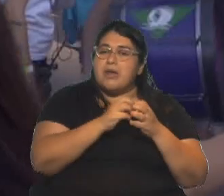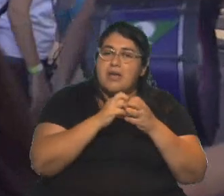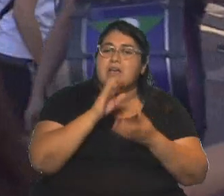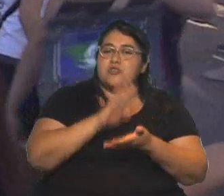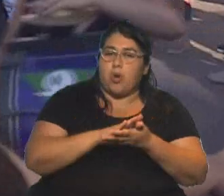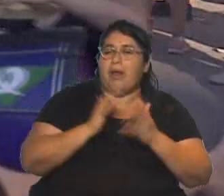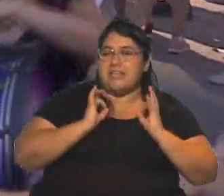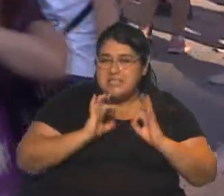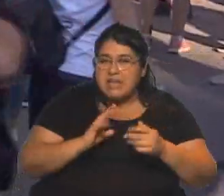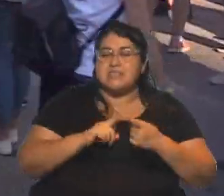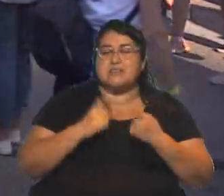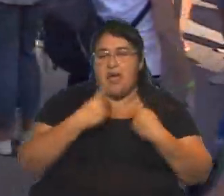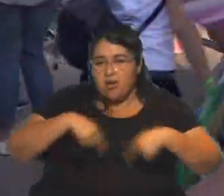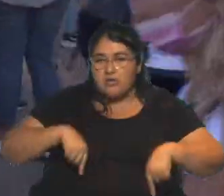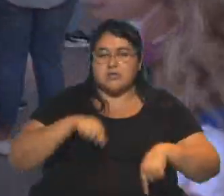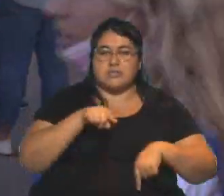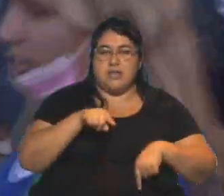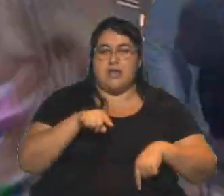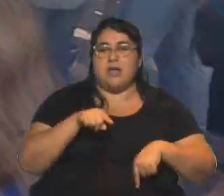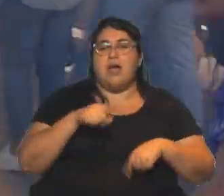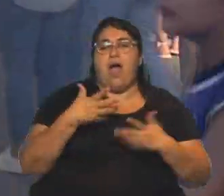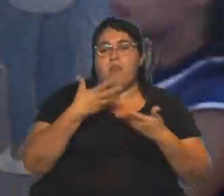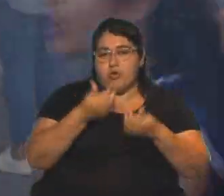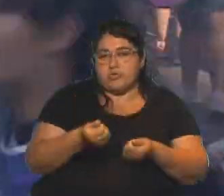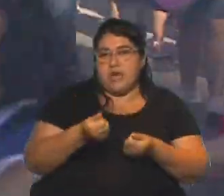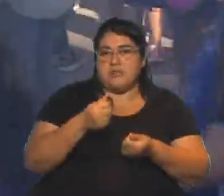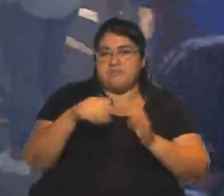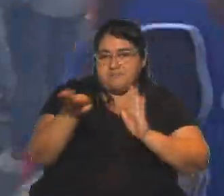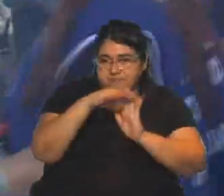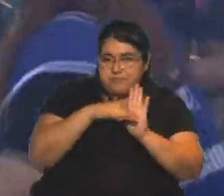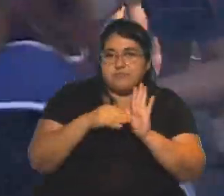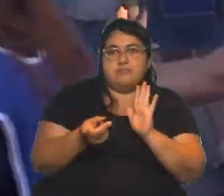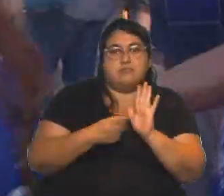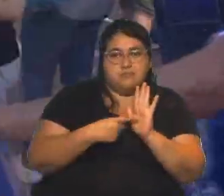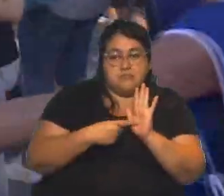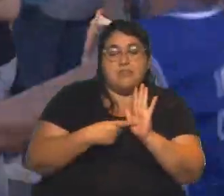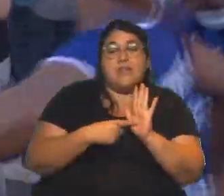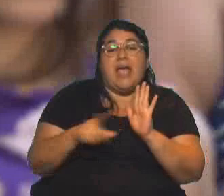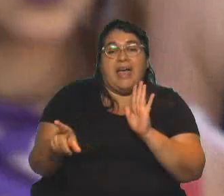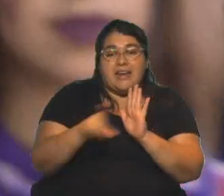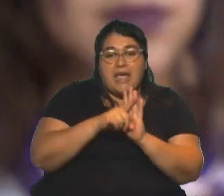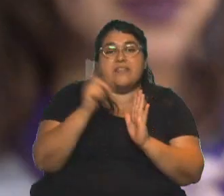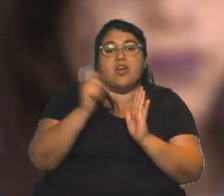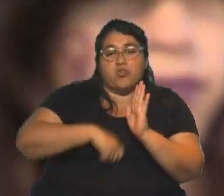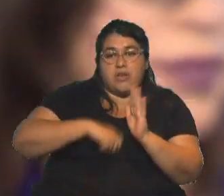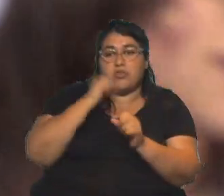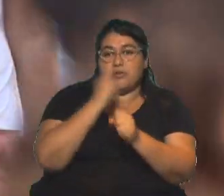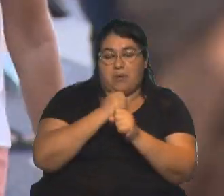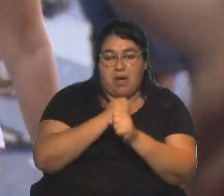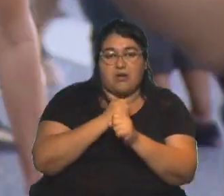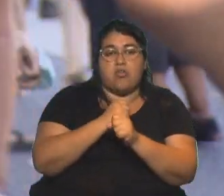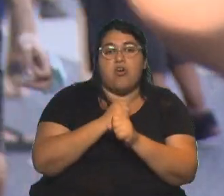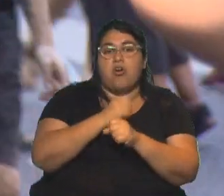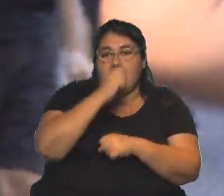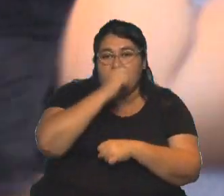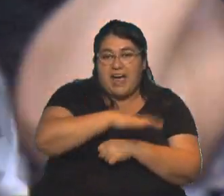licencias, tiene que ver con apoyar esta reglamentación de la ley de contrato de trabajo de los